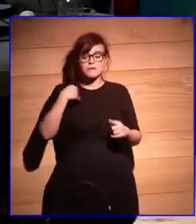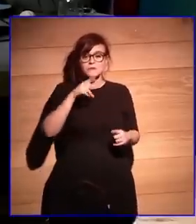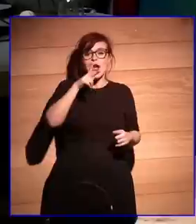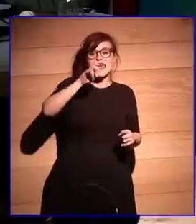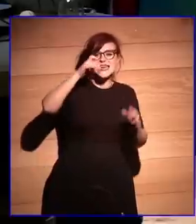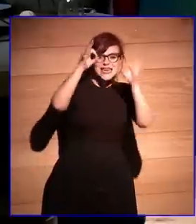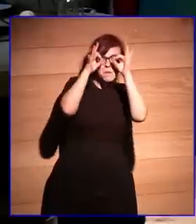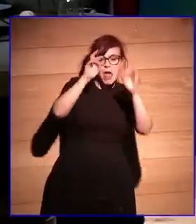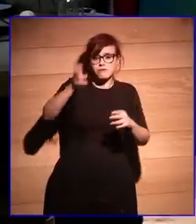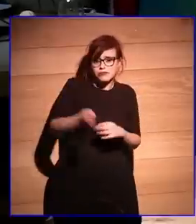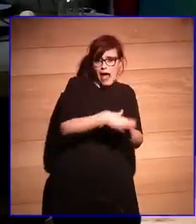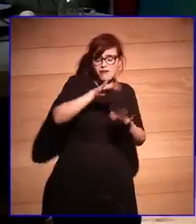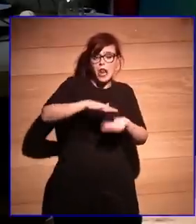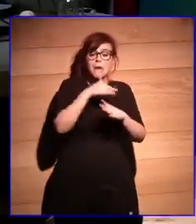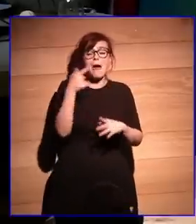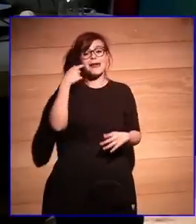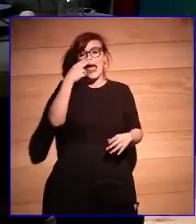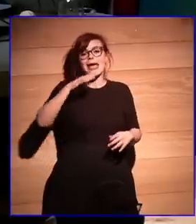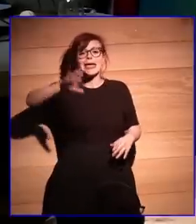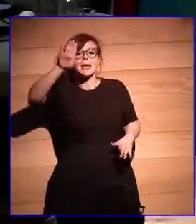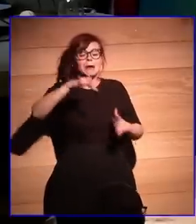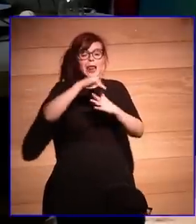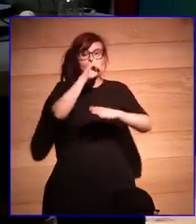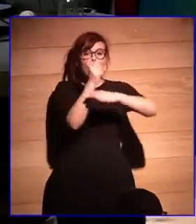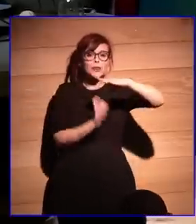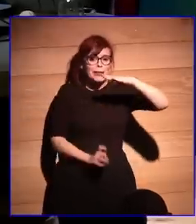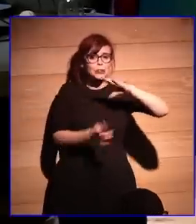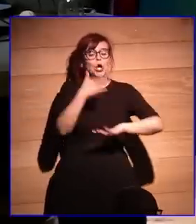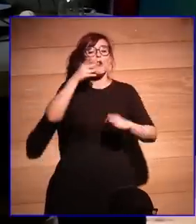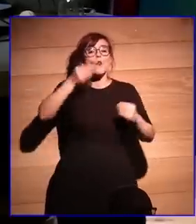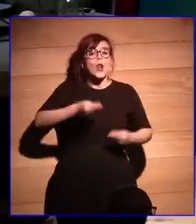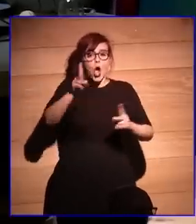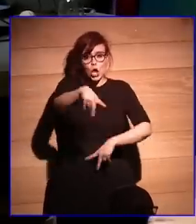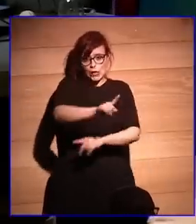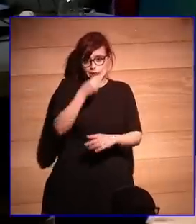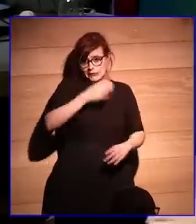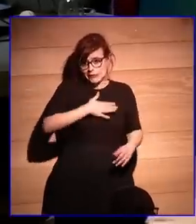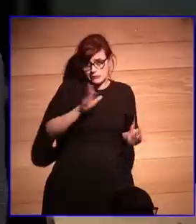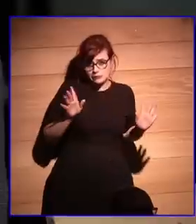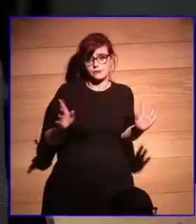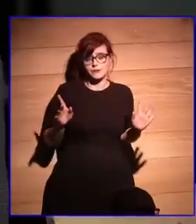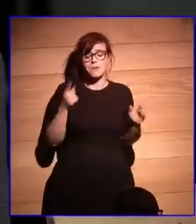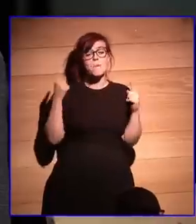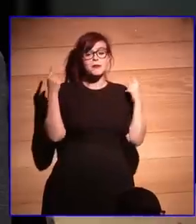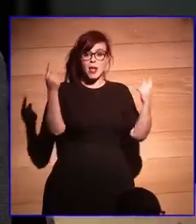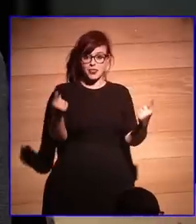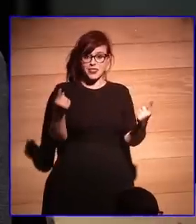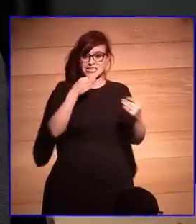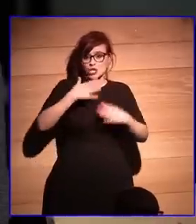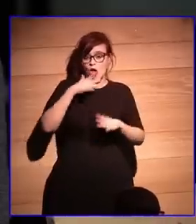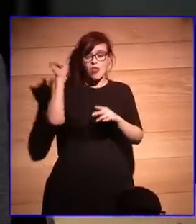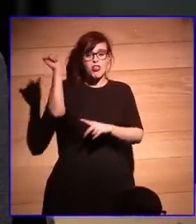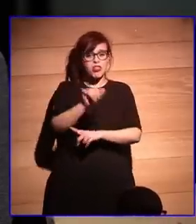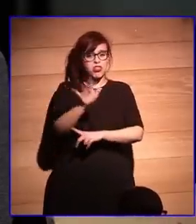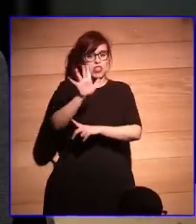claro, todos. Hitler no es el bueno en el hundimiento. No es el bueno. Lo que pasa es que Hitler en el hundimiento... Estaba hecho polvo ya, pero no es el bueno. Casi por primera vez en la historia del cine, y por